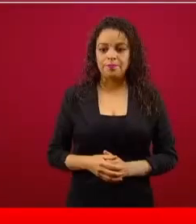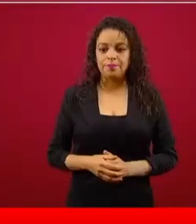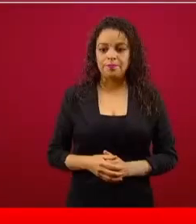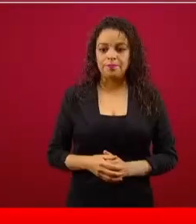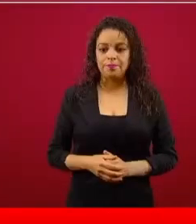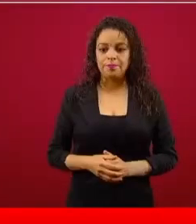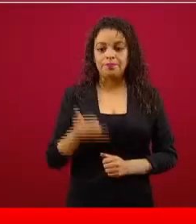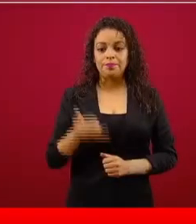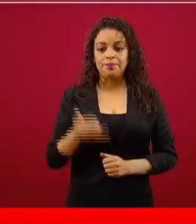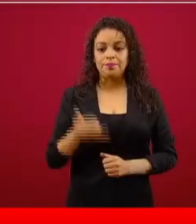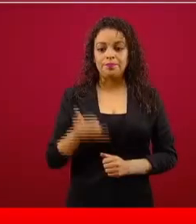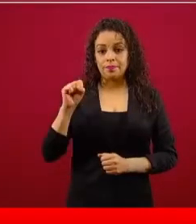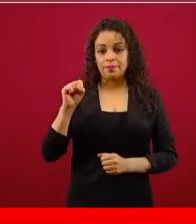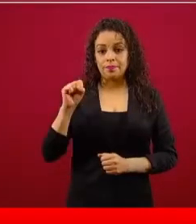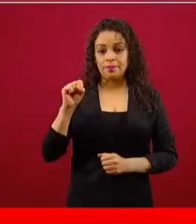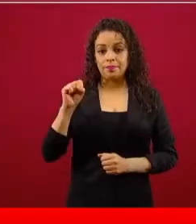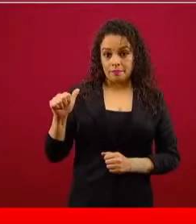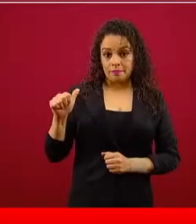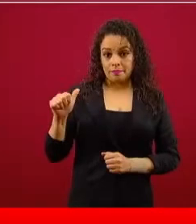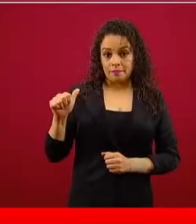como al secretario de Defensa